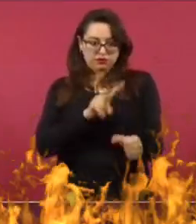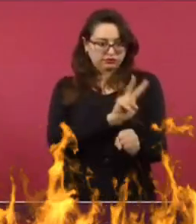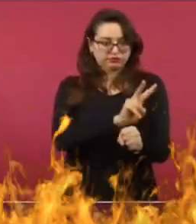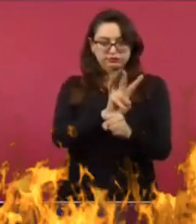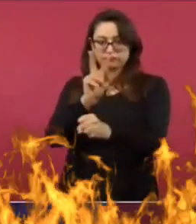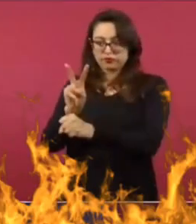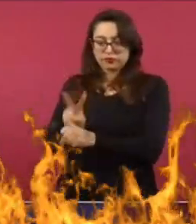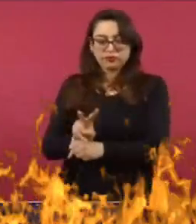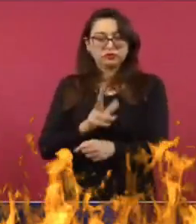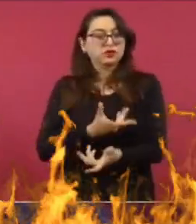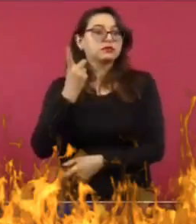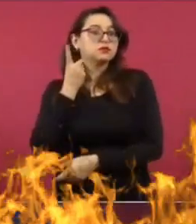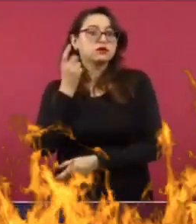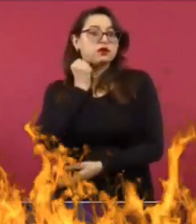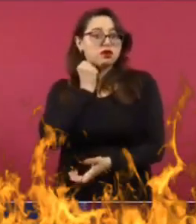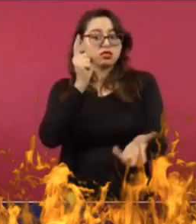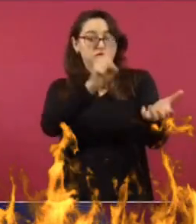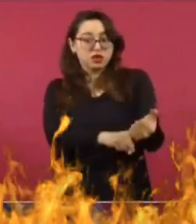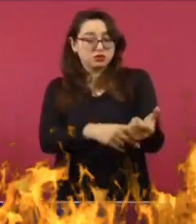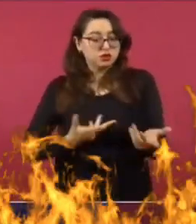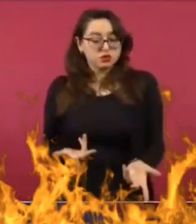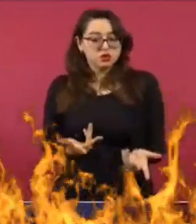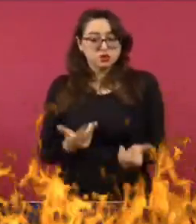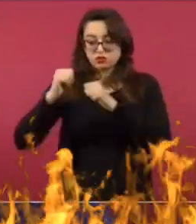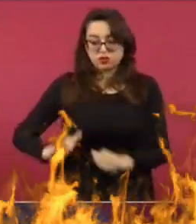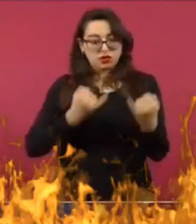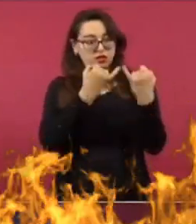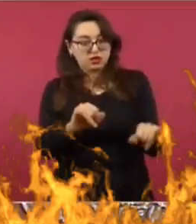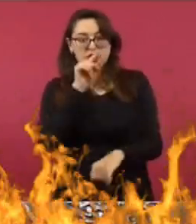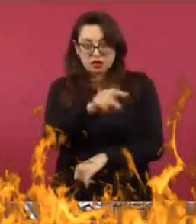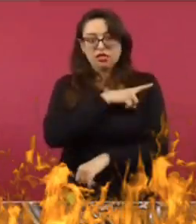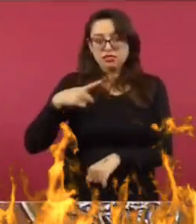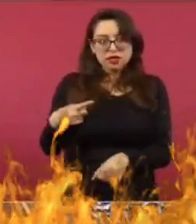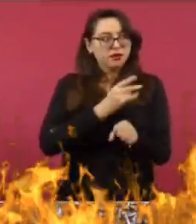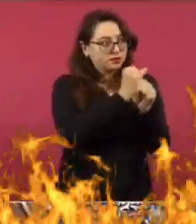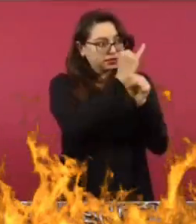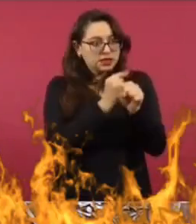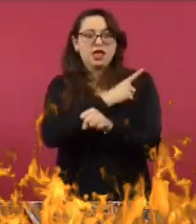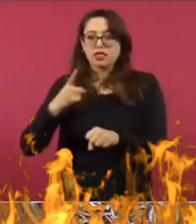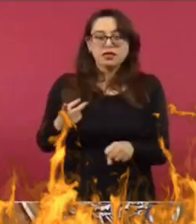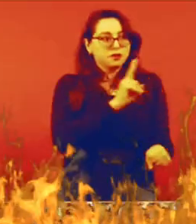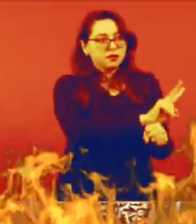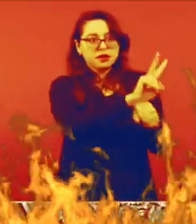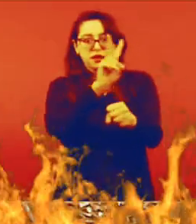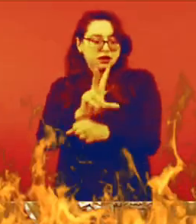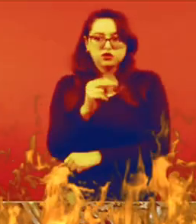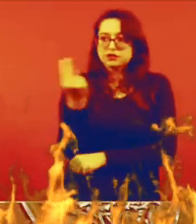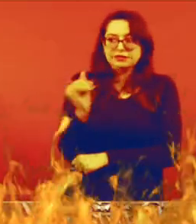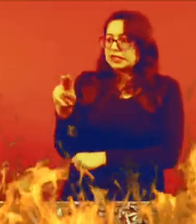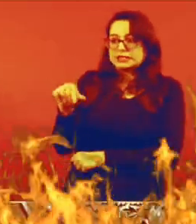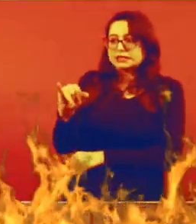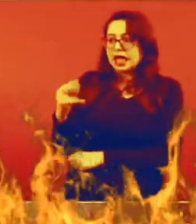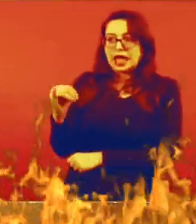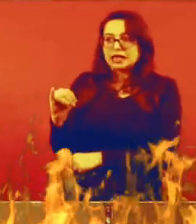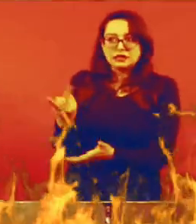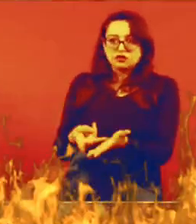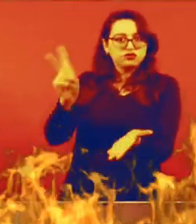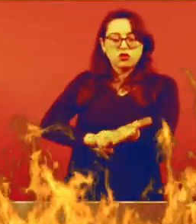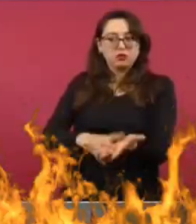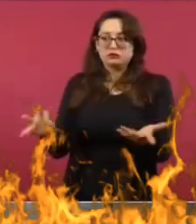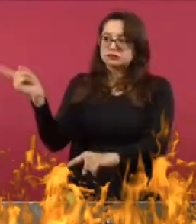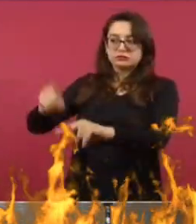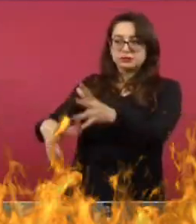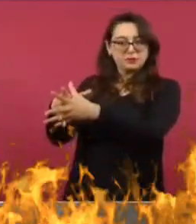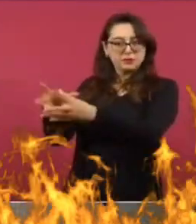a un poder independiente, que es el Poder Legislativo, se haga cargo de esa función de la transparencia y que ese organismo